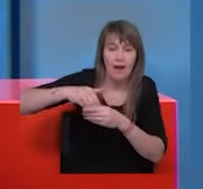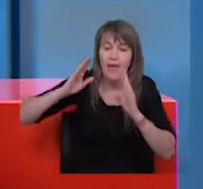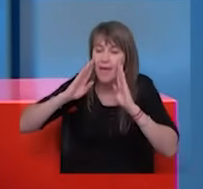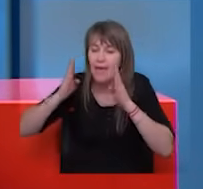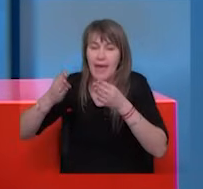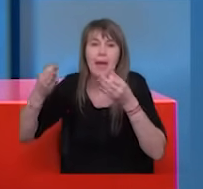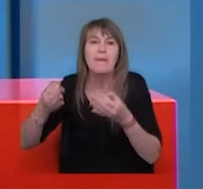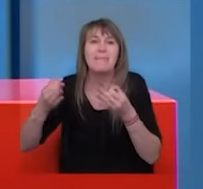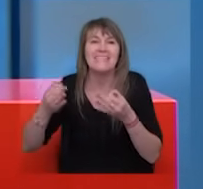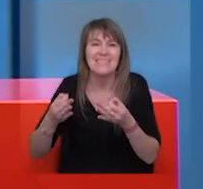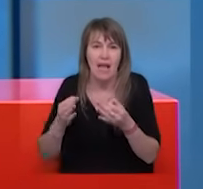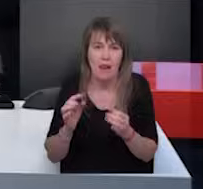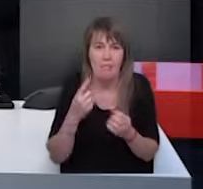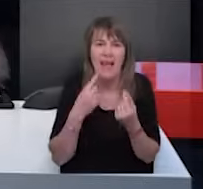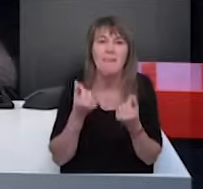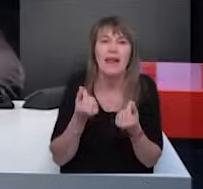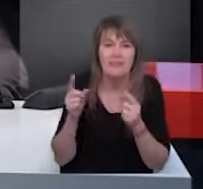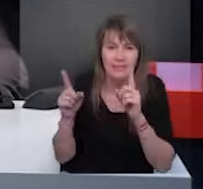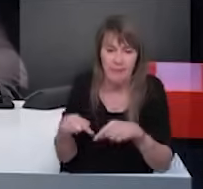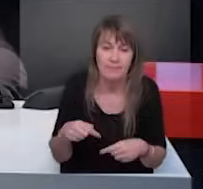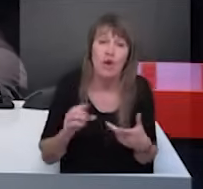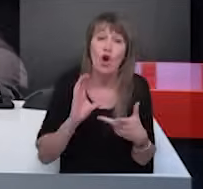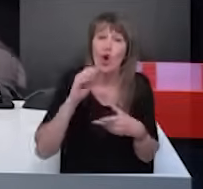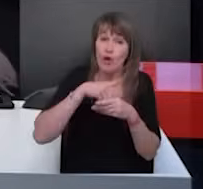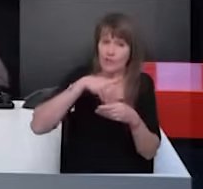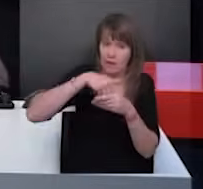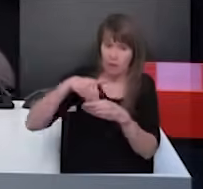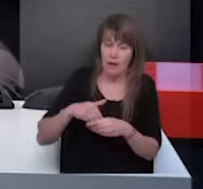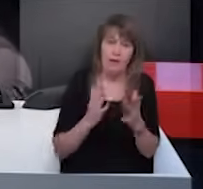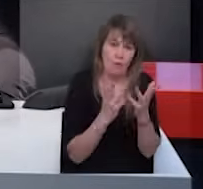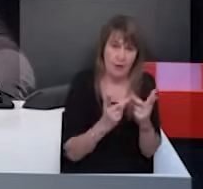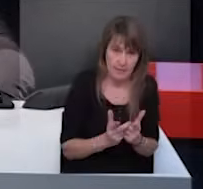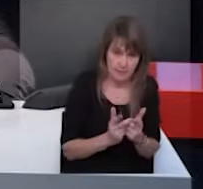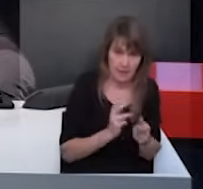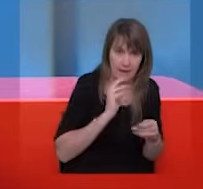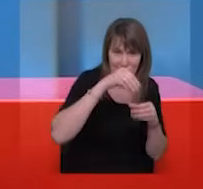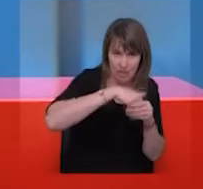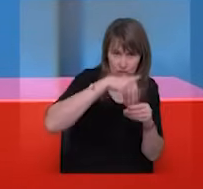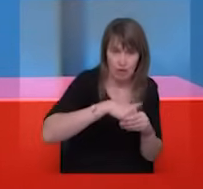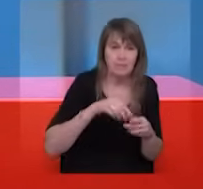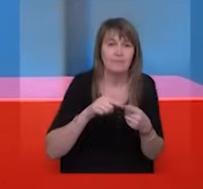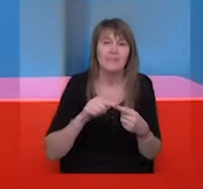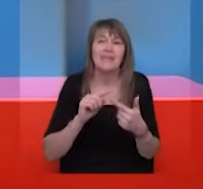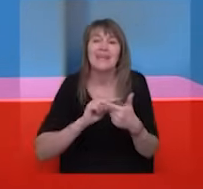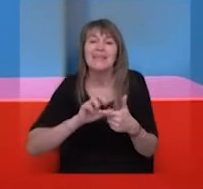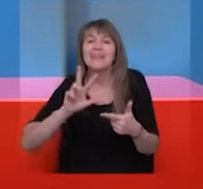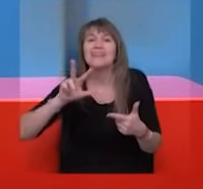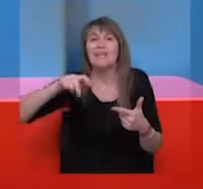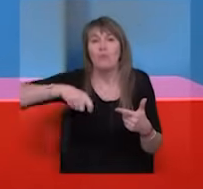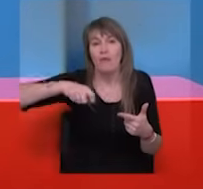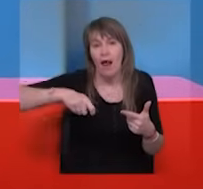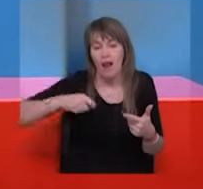punto pues la corte hace tres cosas organiza las elecciones funciona como un tribunal